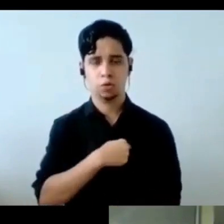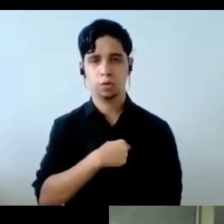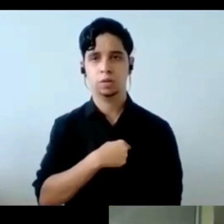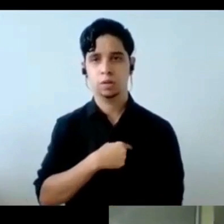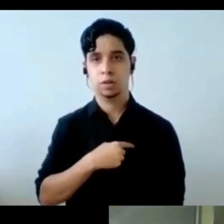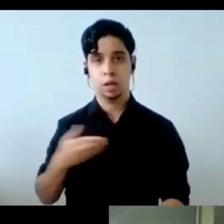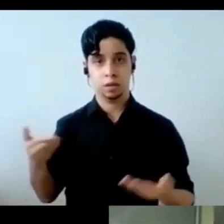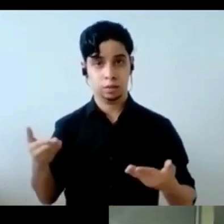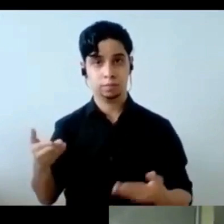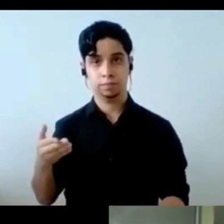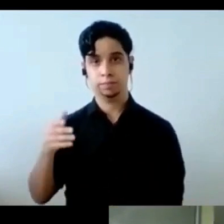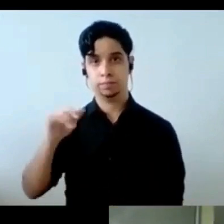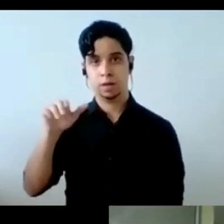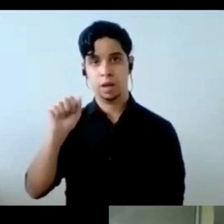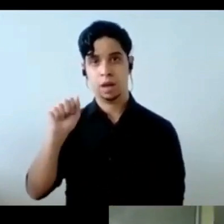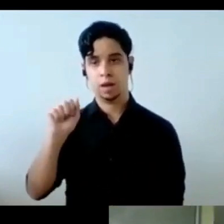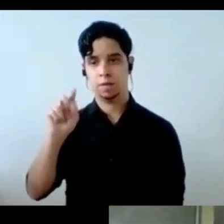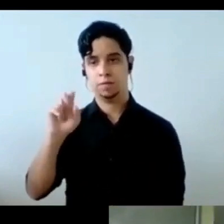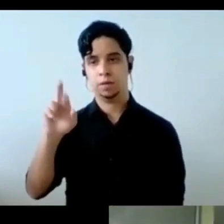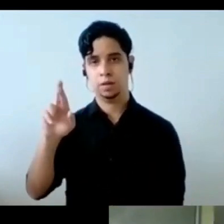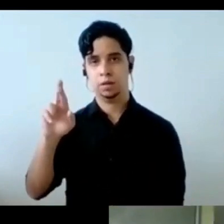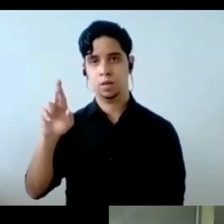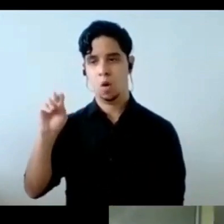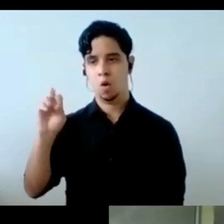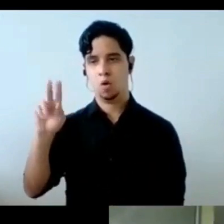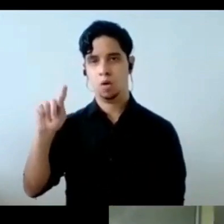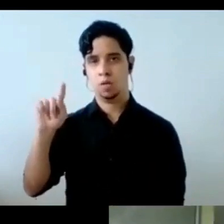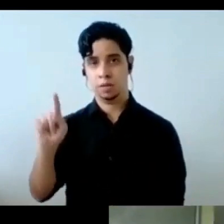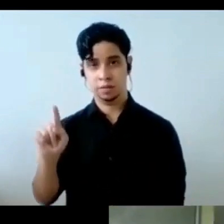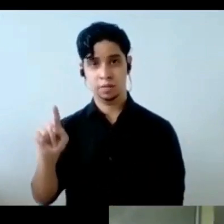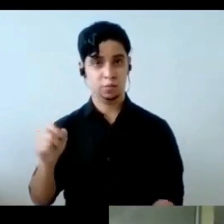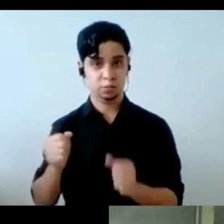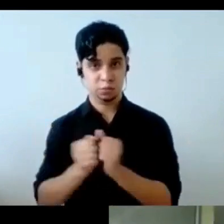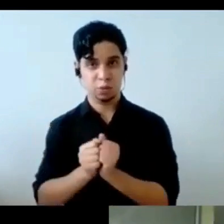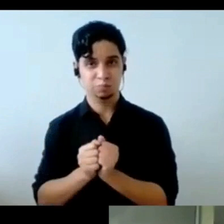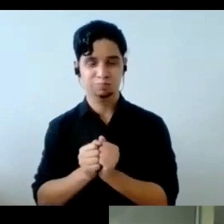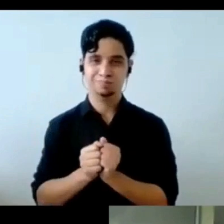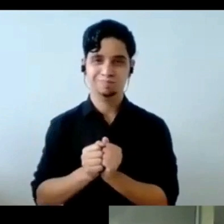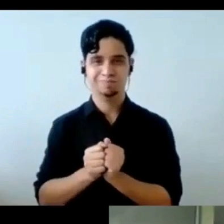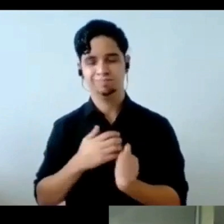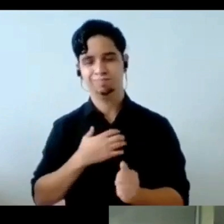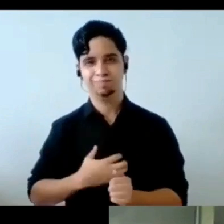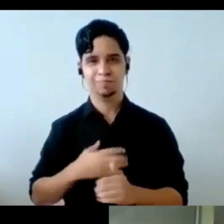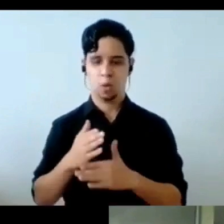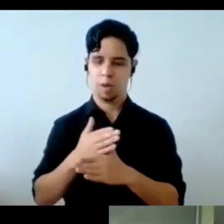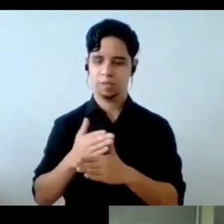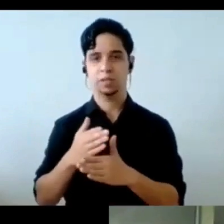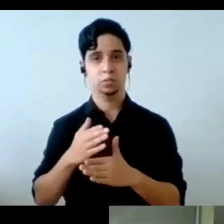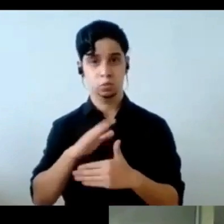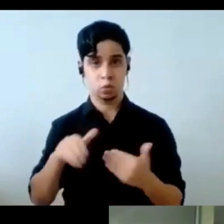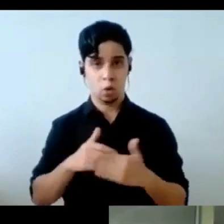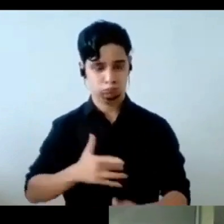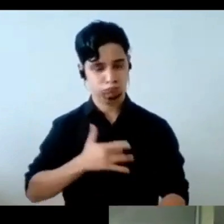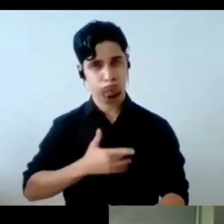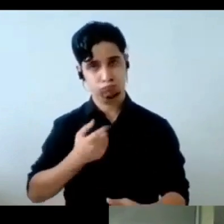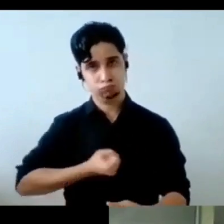aquí Javier Ortiz Cortés, con muchas ganas de compartir con ustedes todo, ¿verdad? Lo que estamos sintiendo,